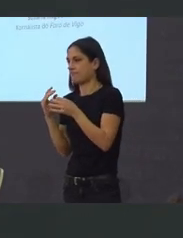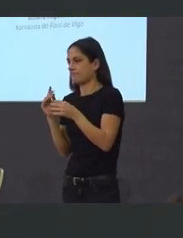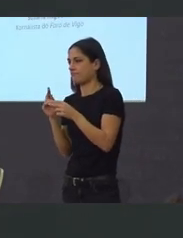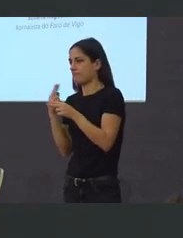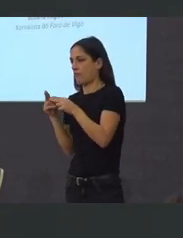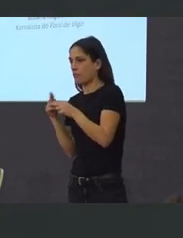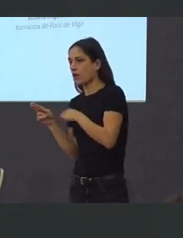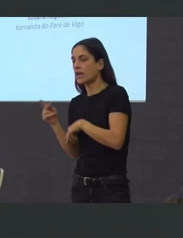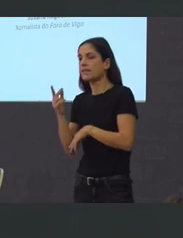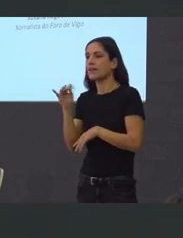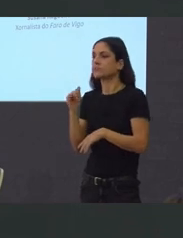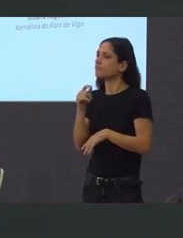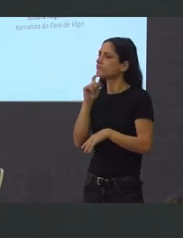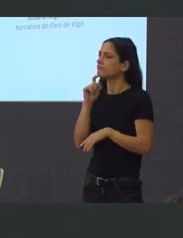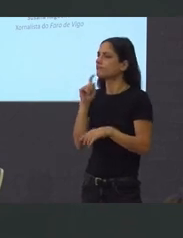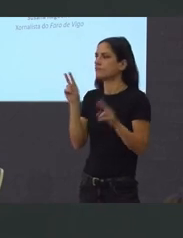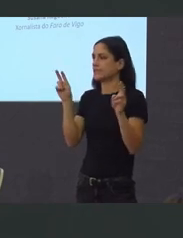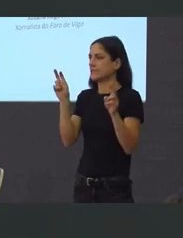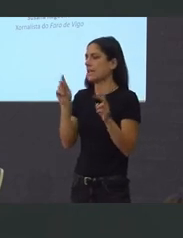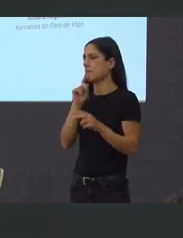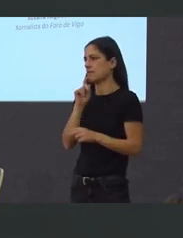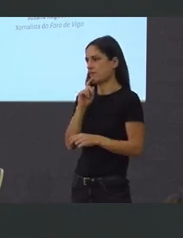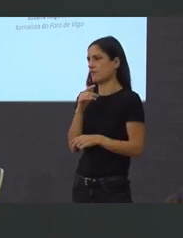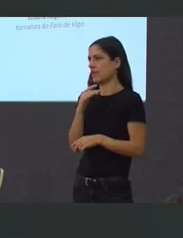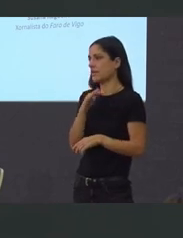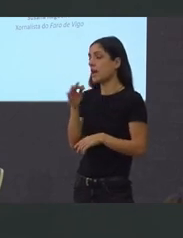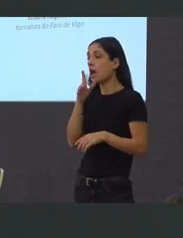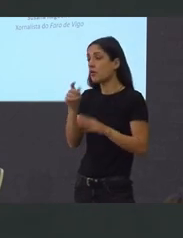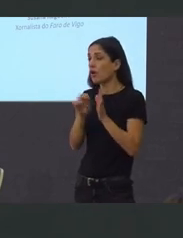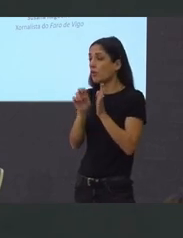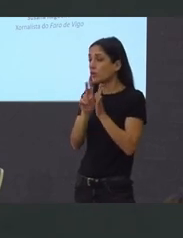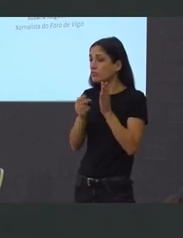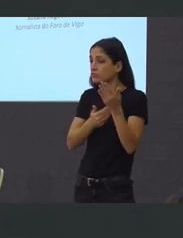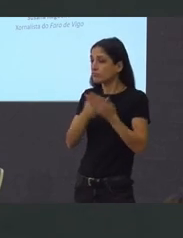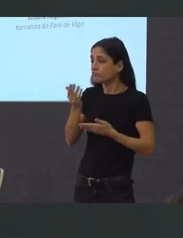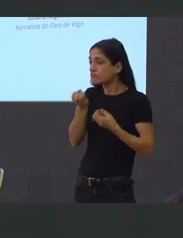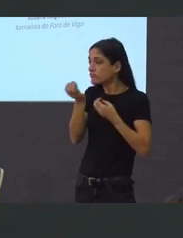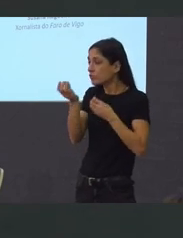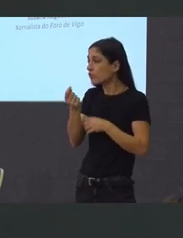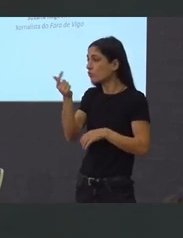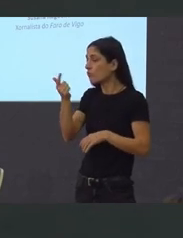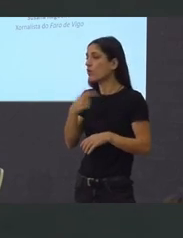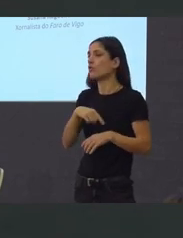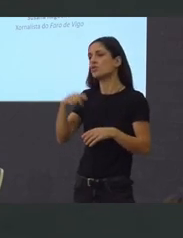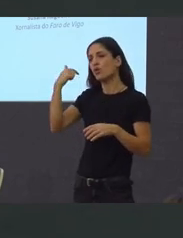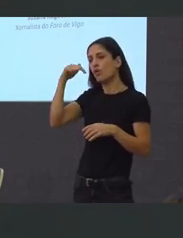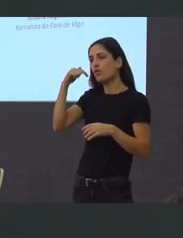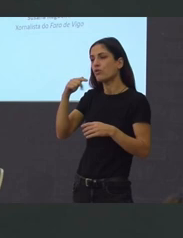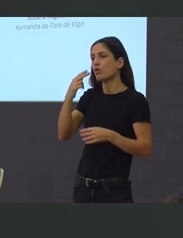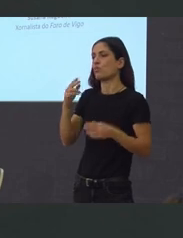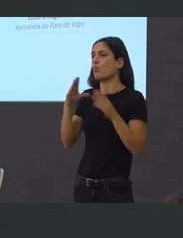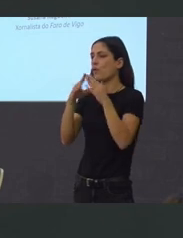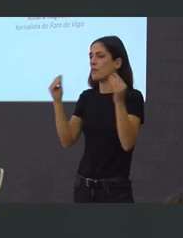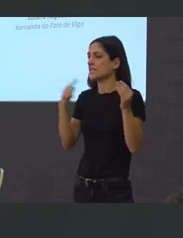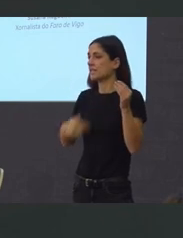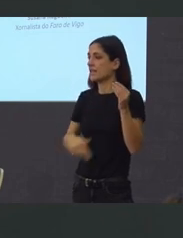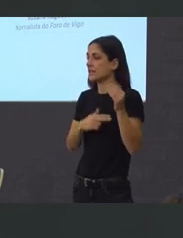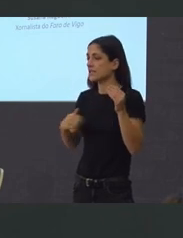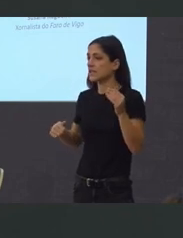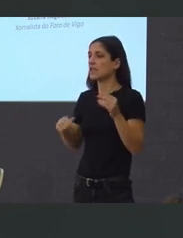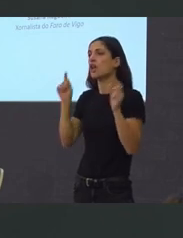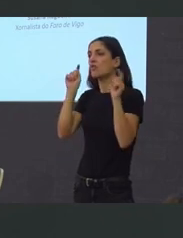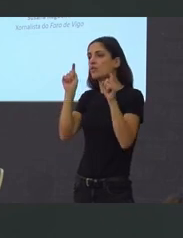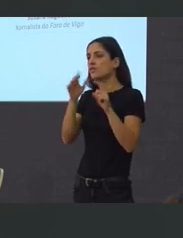vou brevemente a facerles un esbozo do seu currículum, é doutor en Historia Contemporánea pola Universidade de Santiago, é profesor e investigador